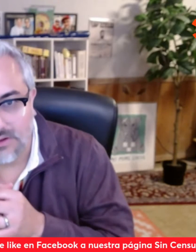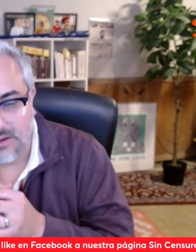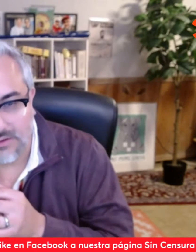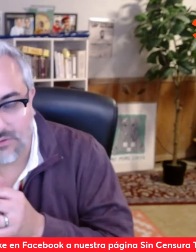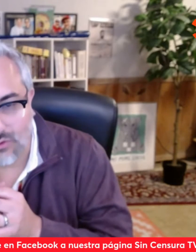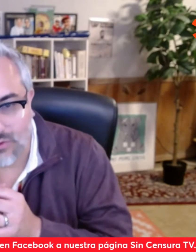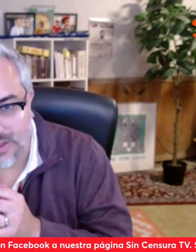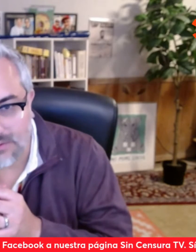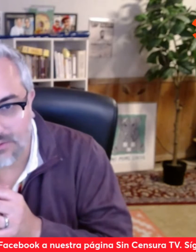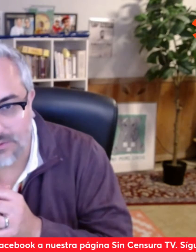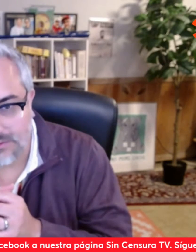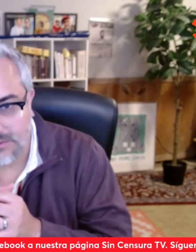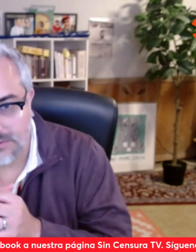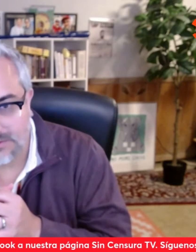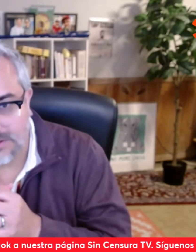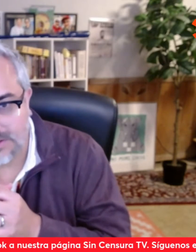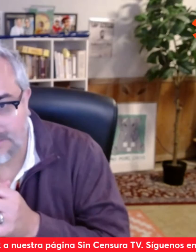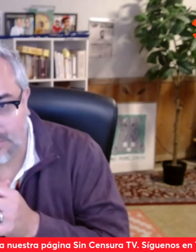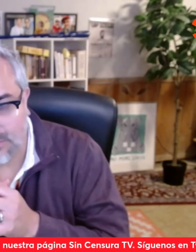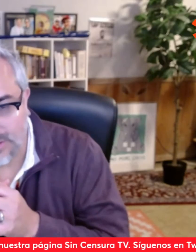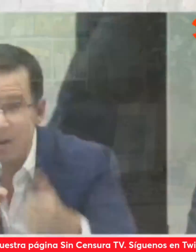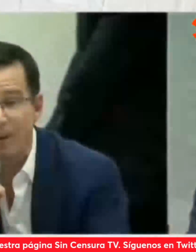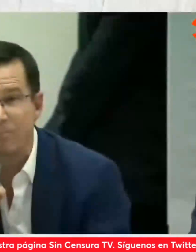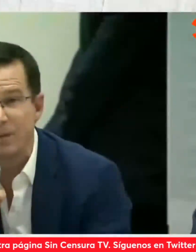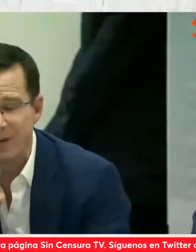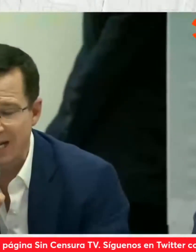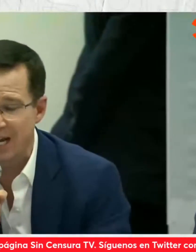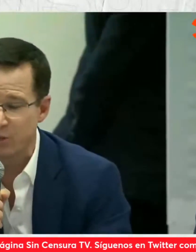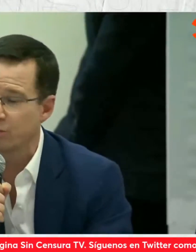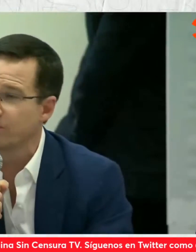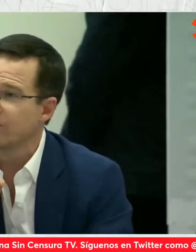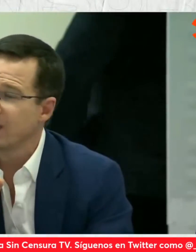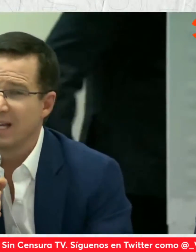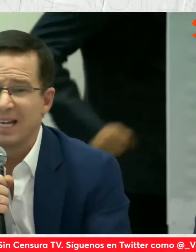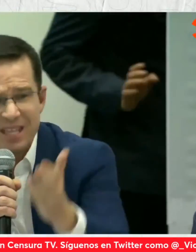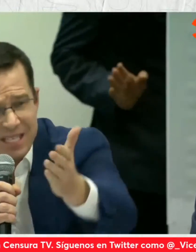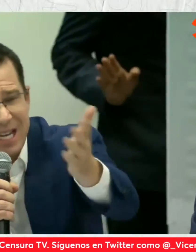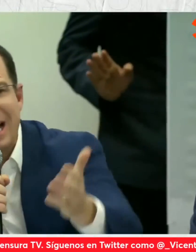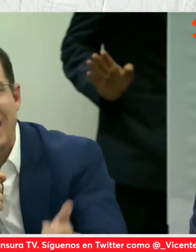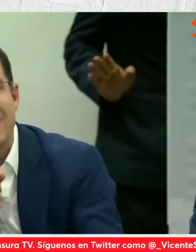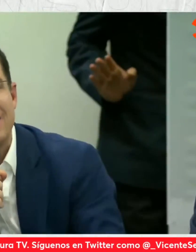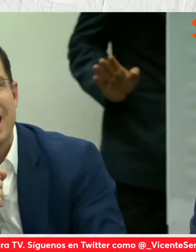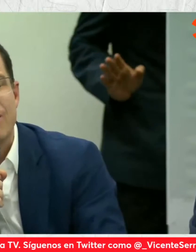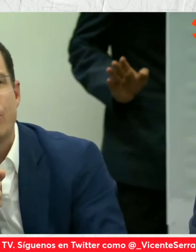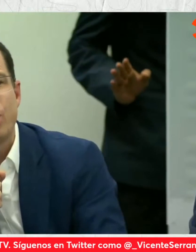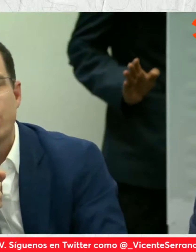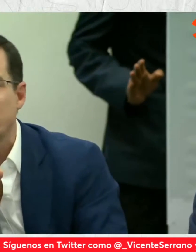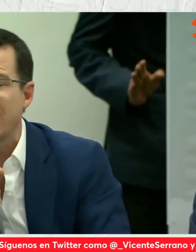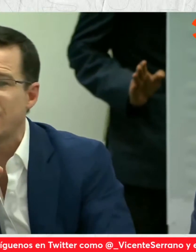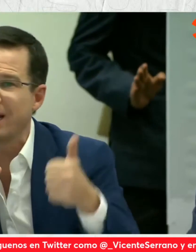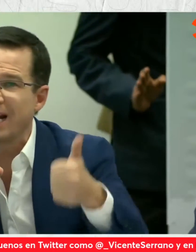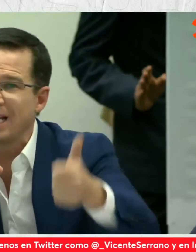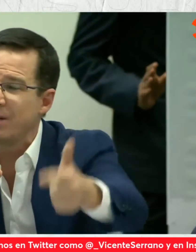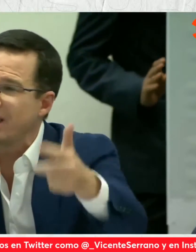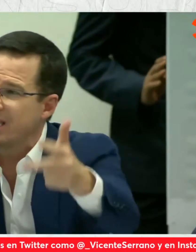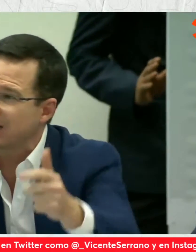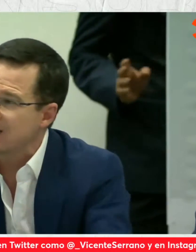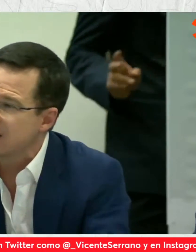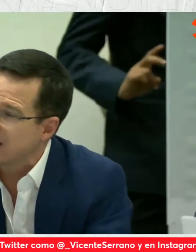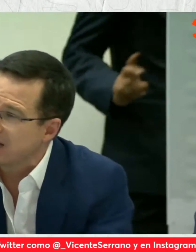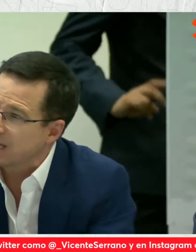sexenio escondido detrás de los rincones acá en Estados Unidos, este tipejo,